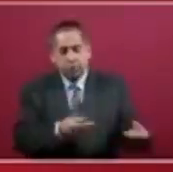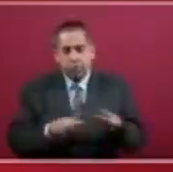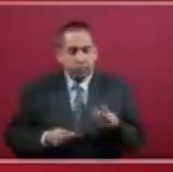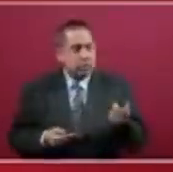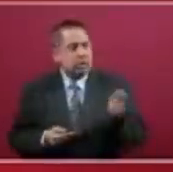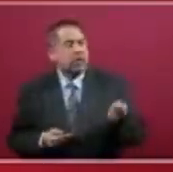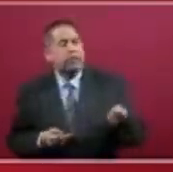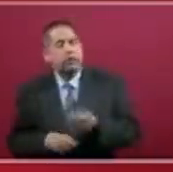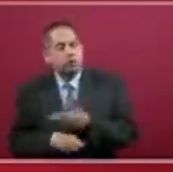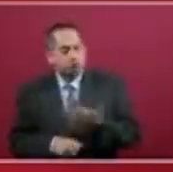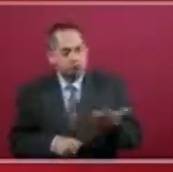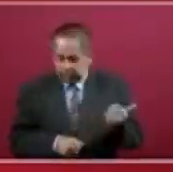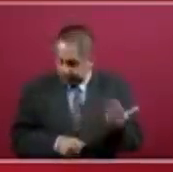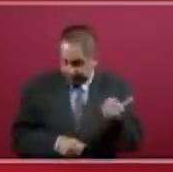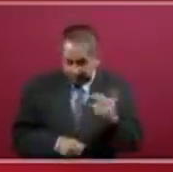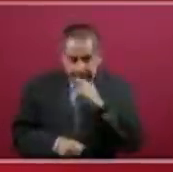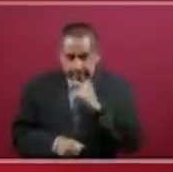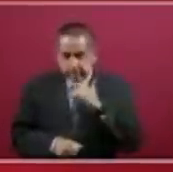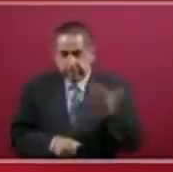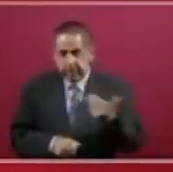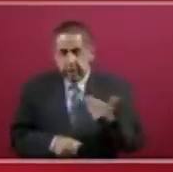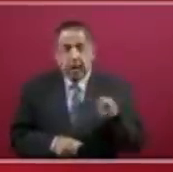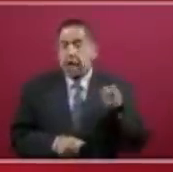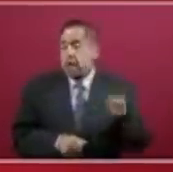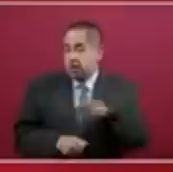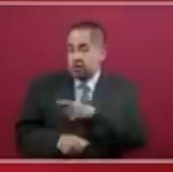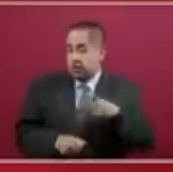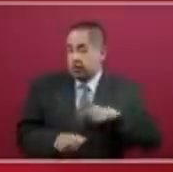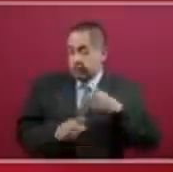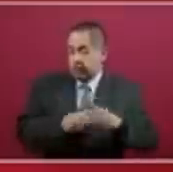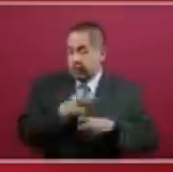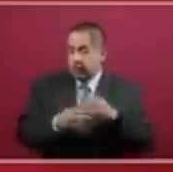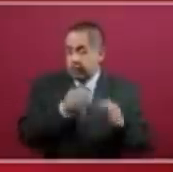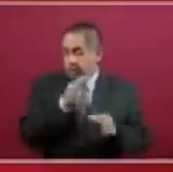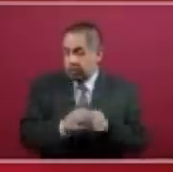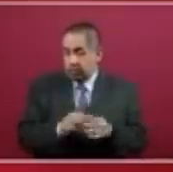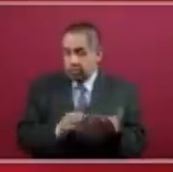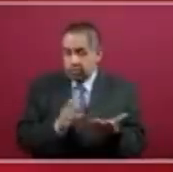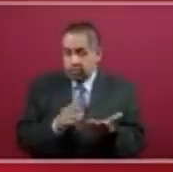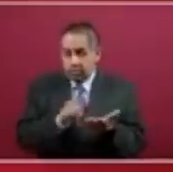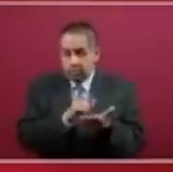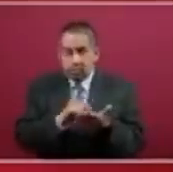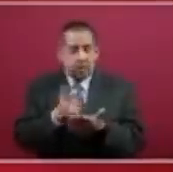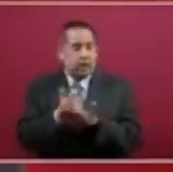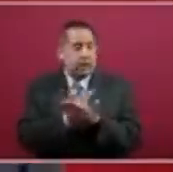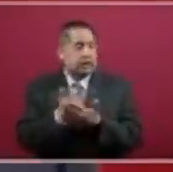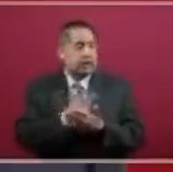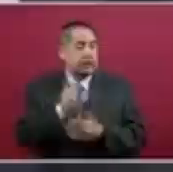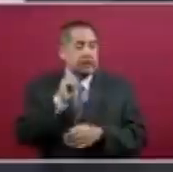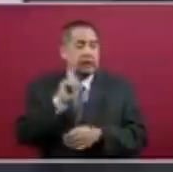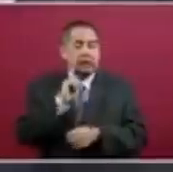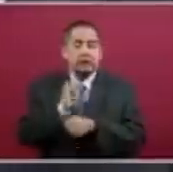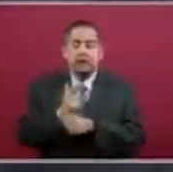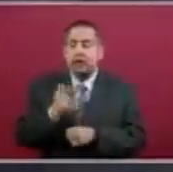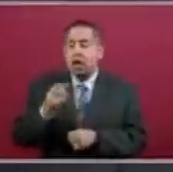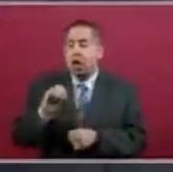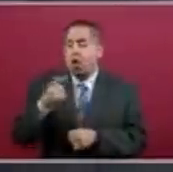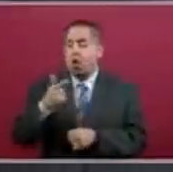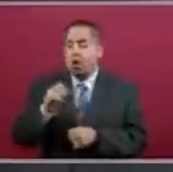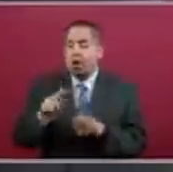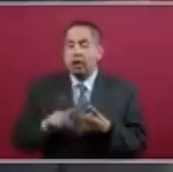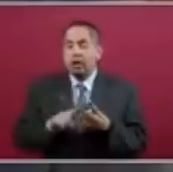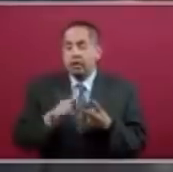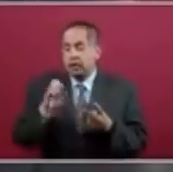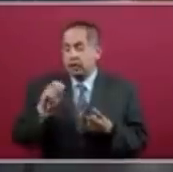hay. Entonces ellos ya tienen, la licenciada Olga y